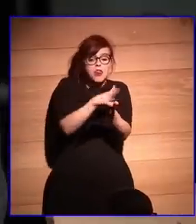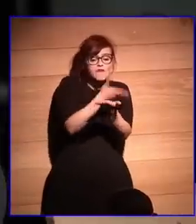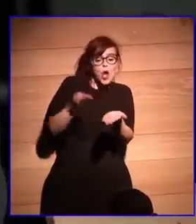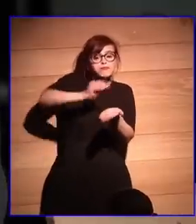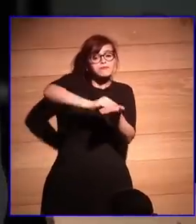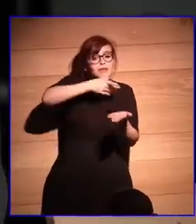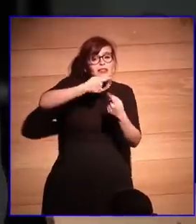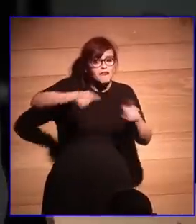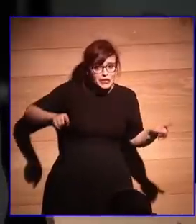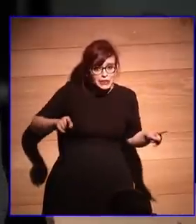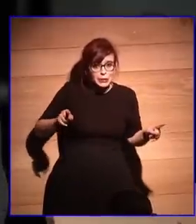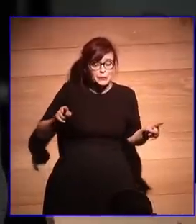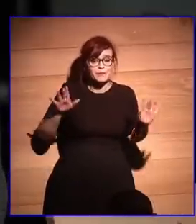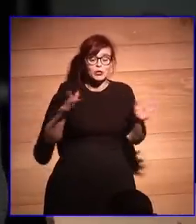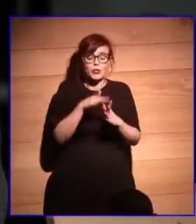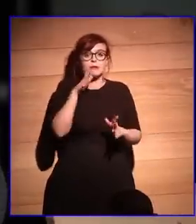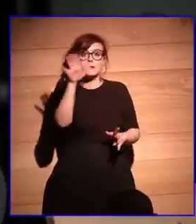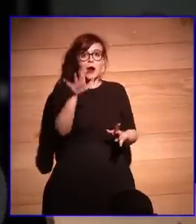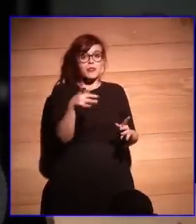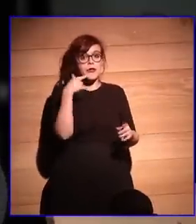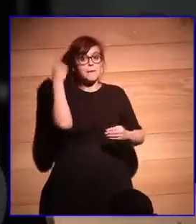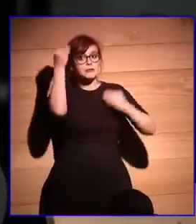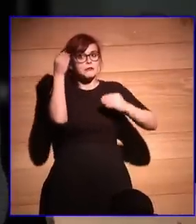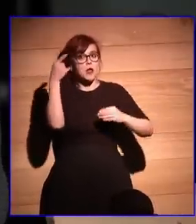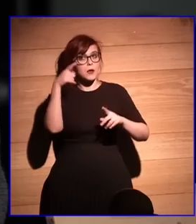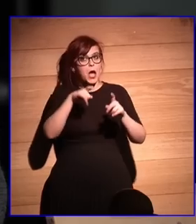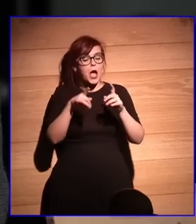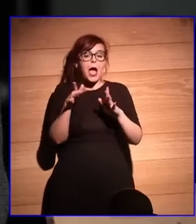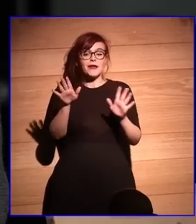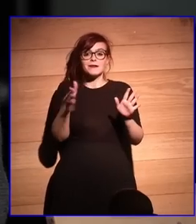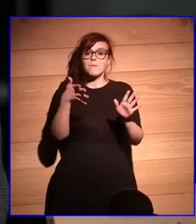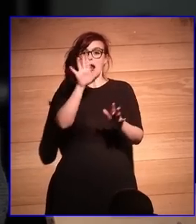cual no nos tiene que hacer reevaluar.